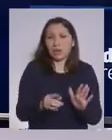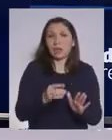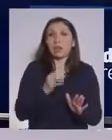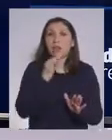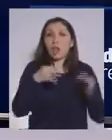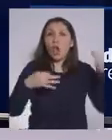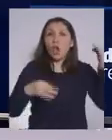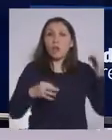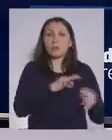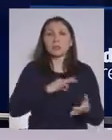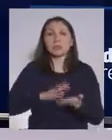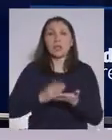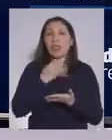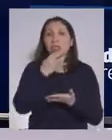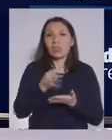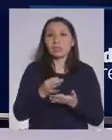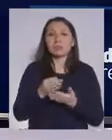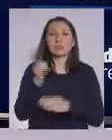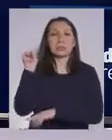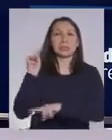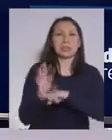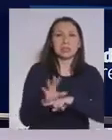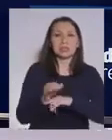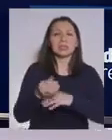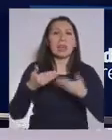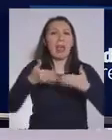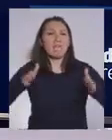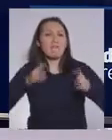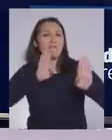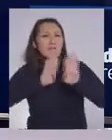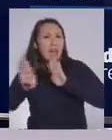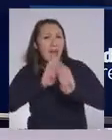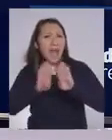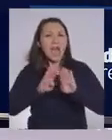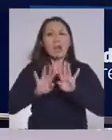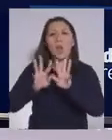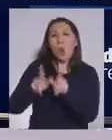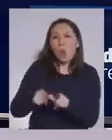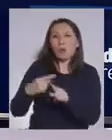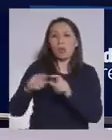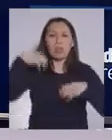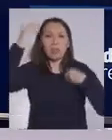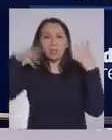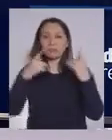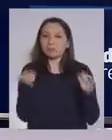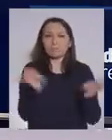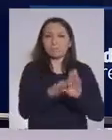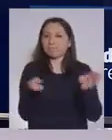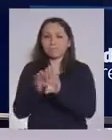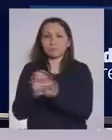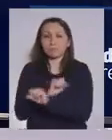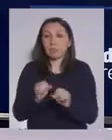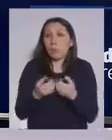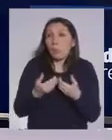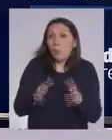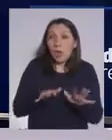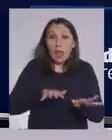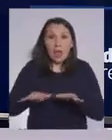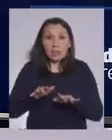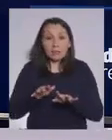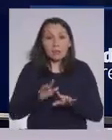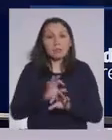ordinario del ministerio salud dice relación con cines con bares con clubes con discotecas y con otras más en consecuencia cualquier actividad